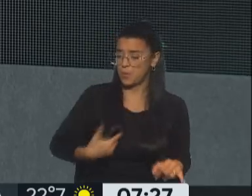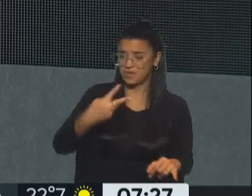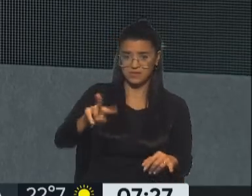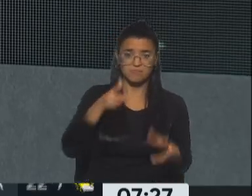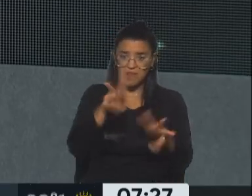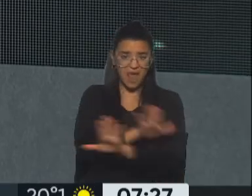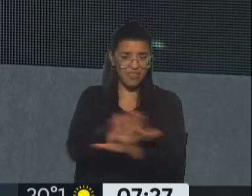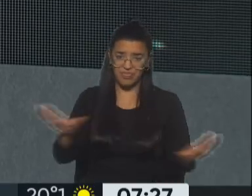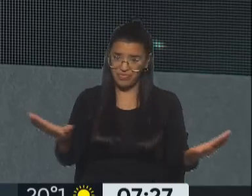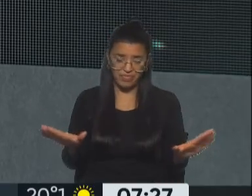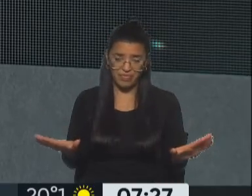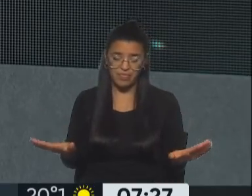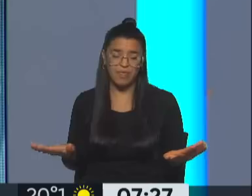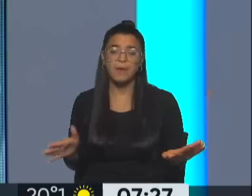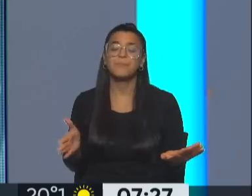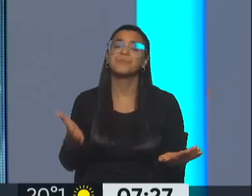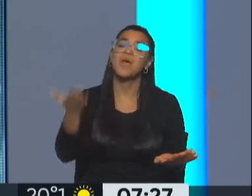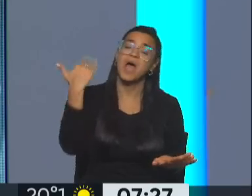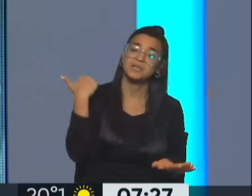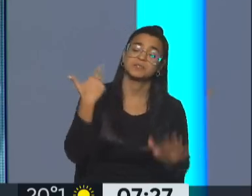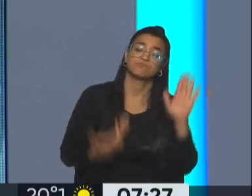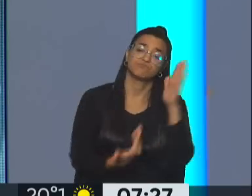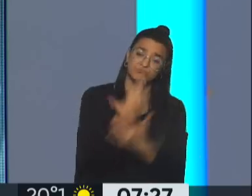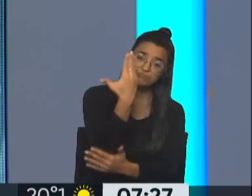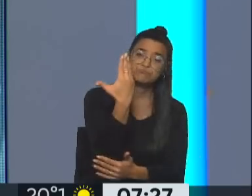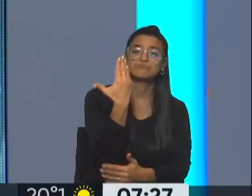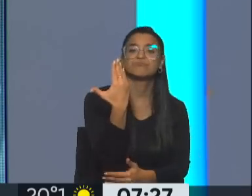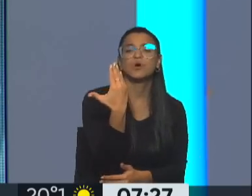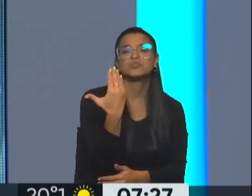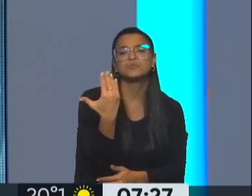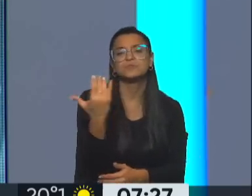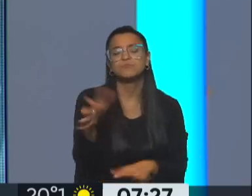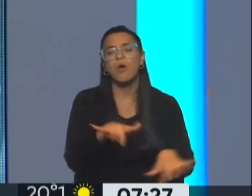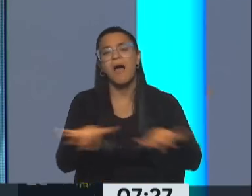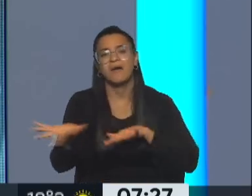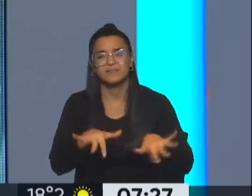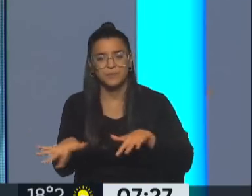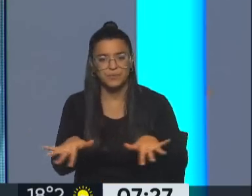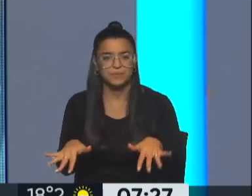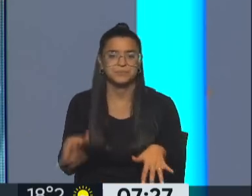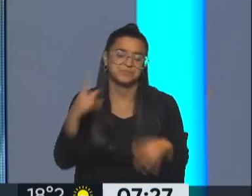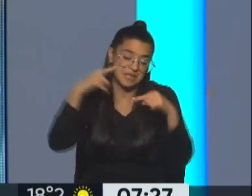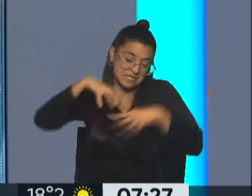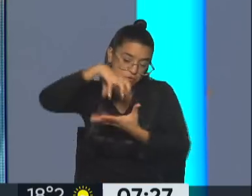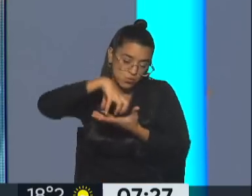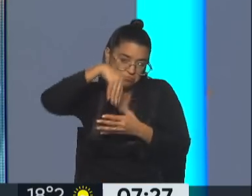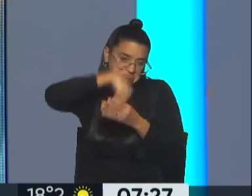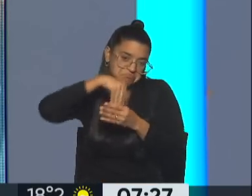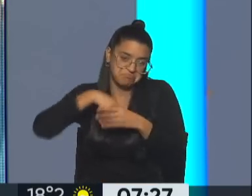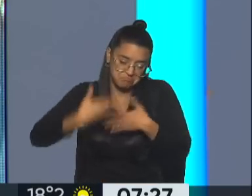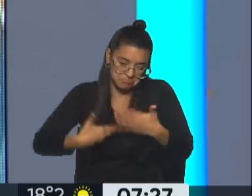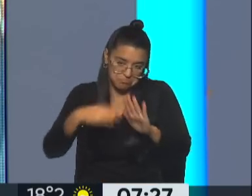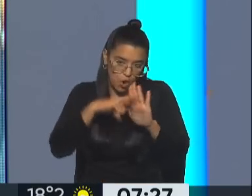vicepresidenta, Cristina Fernández de Kirchner. Ayer el posteo que hizo la vicepresidenta fue una actividad institucional,